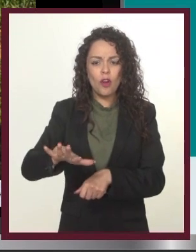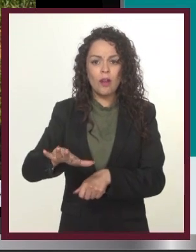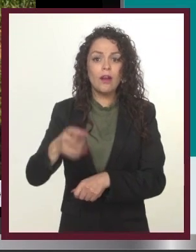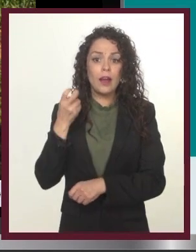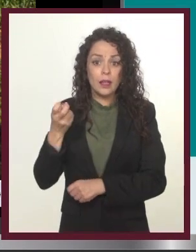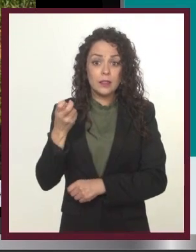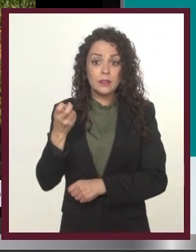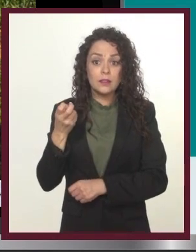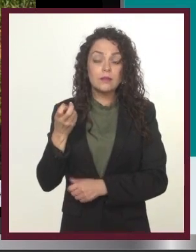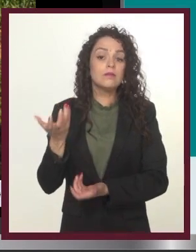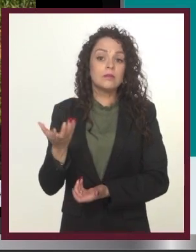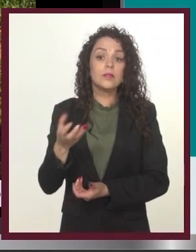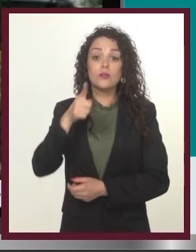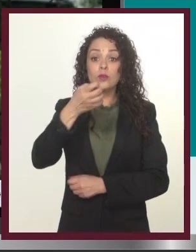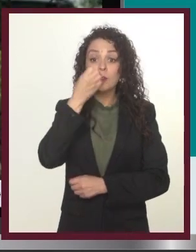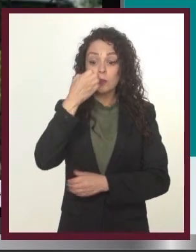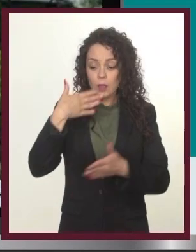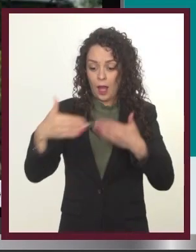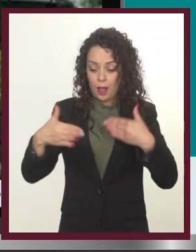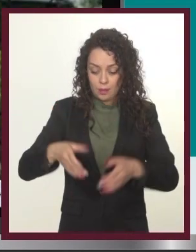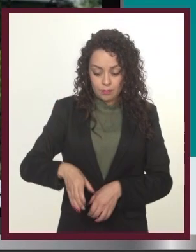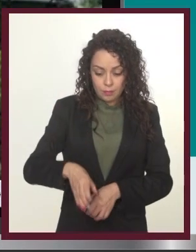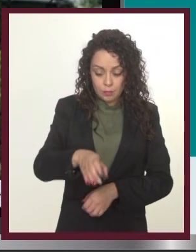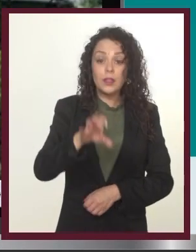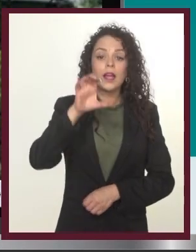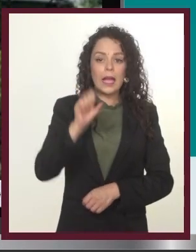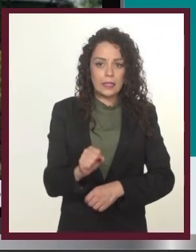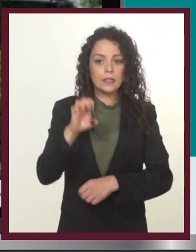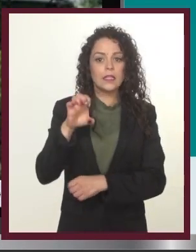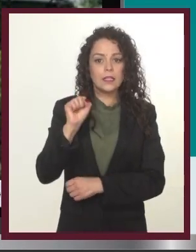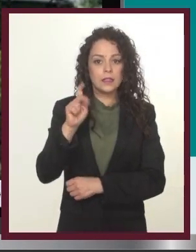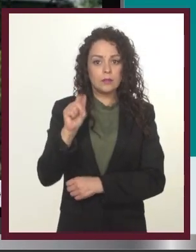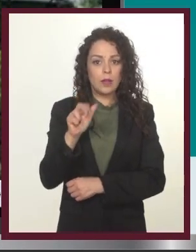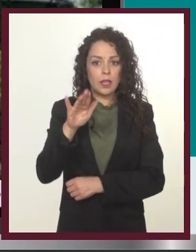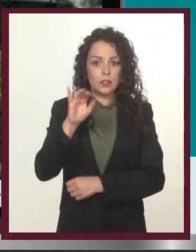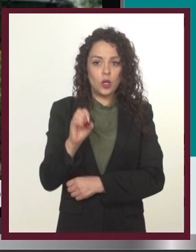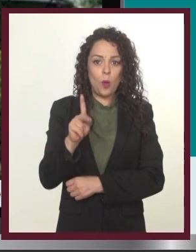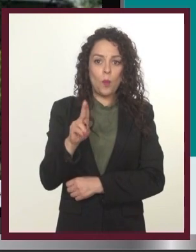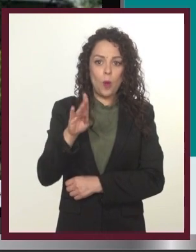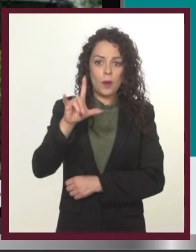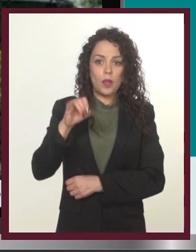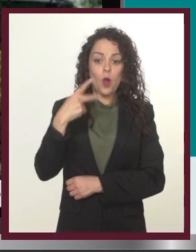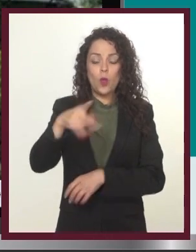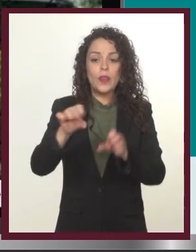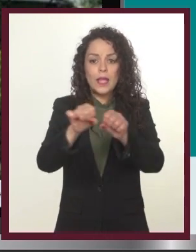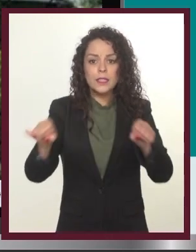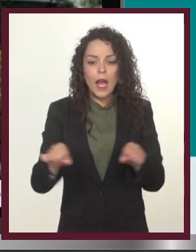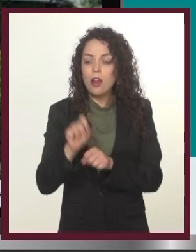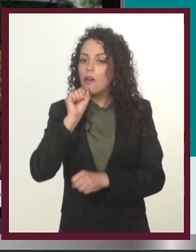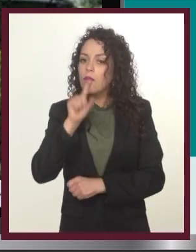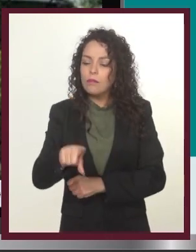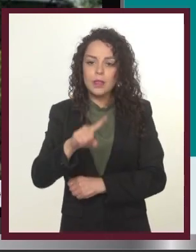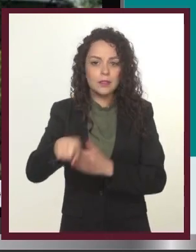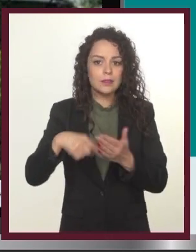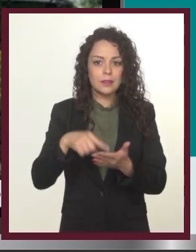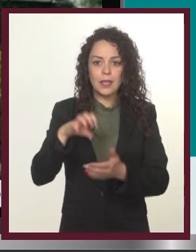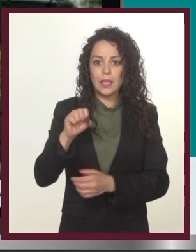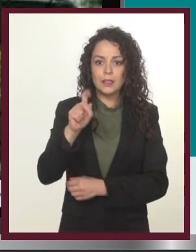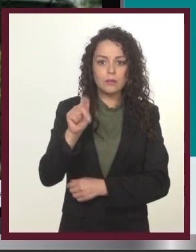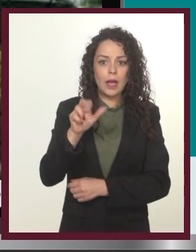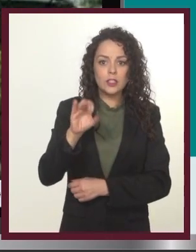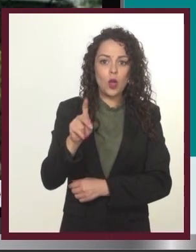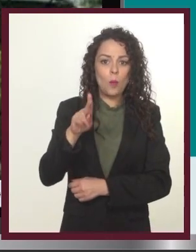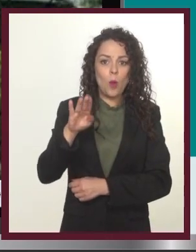el patio de su escuela, el pasillo de su escuela es un espacio, su aula es un espacio, pero lo están compartiendo con otros. Tú nada más lo